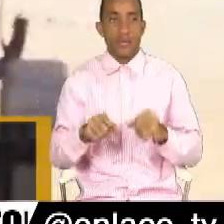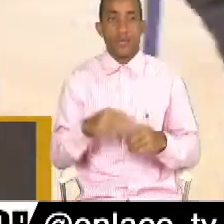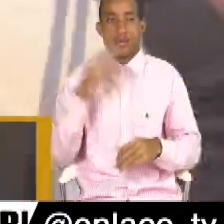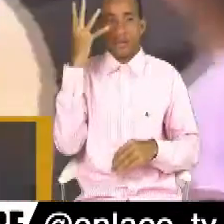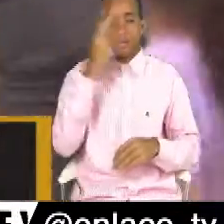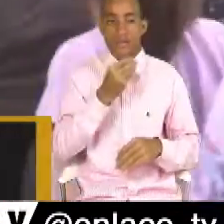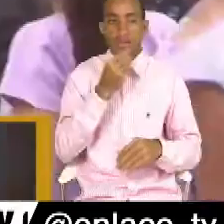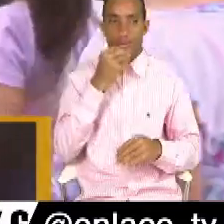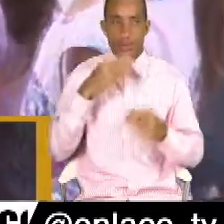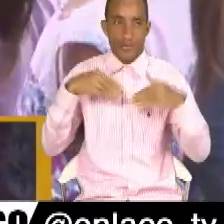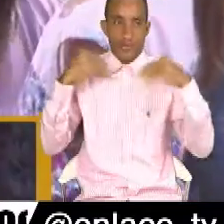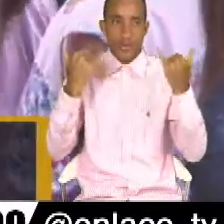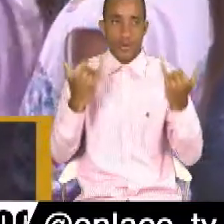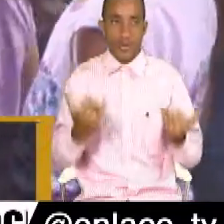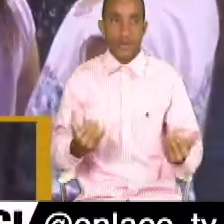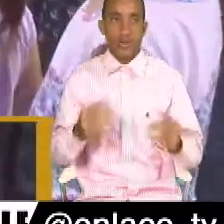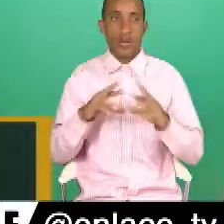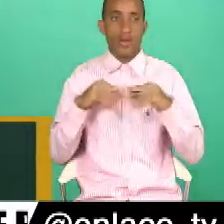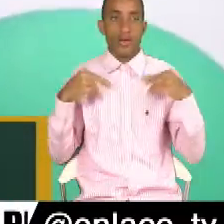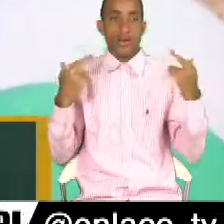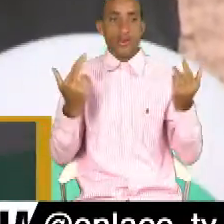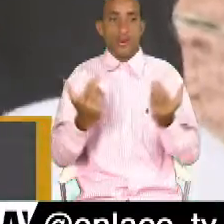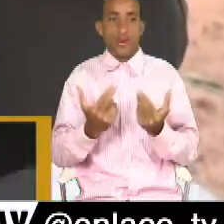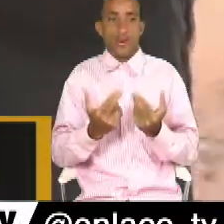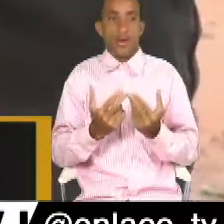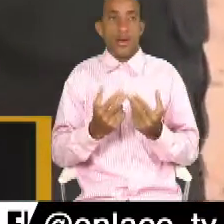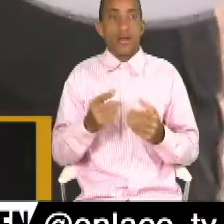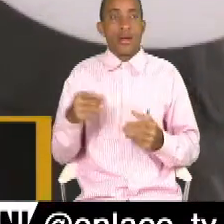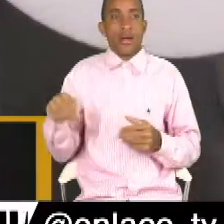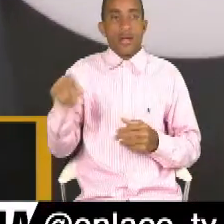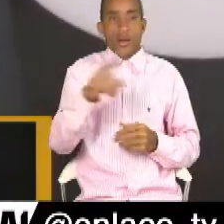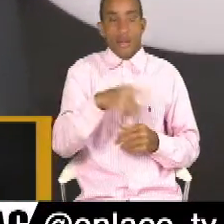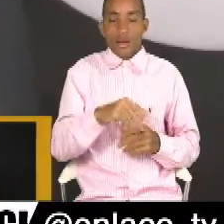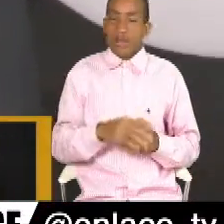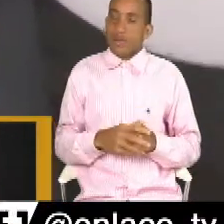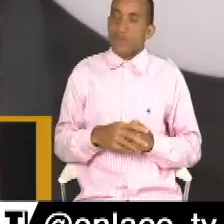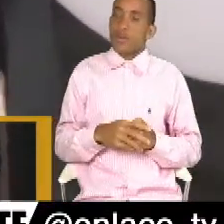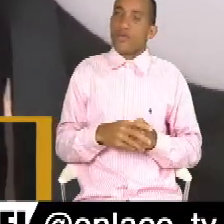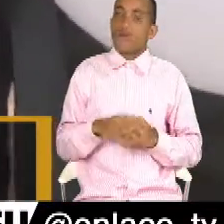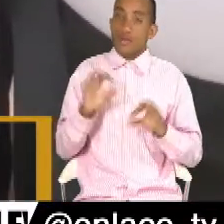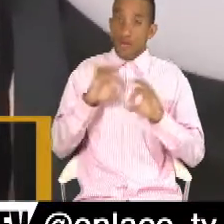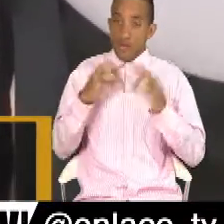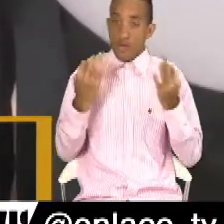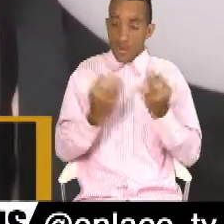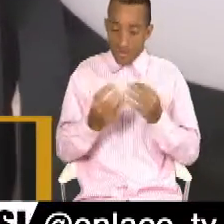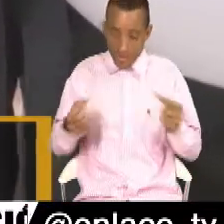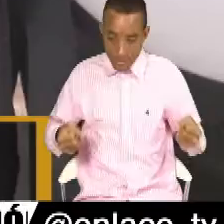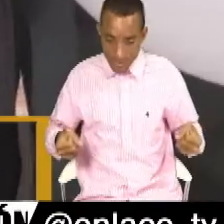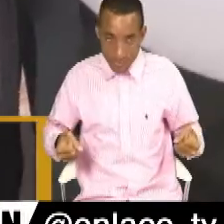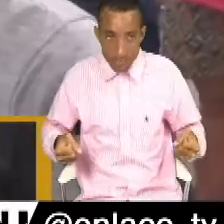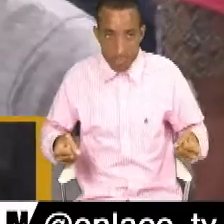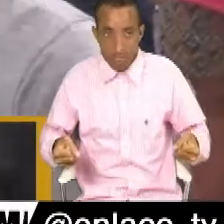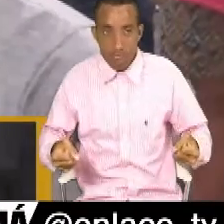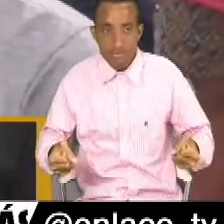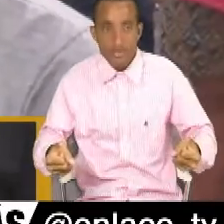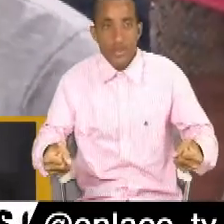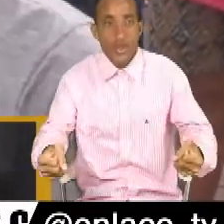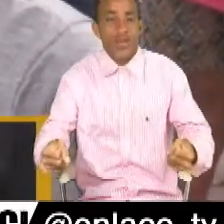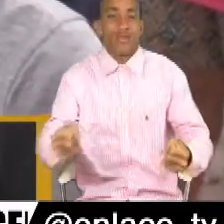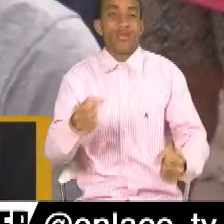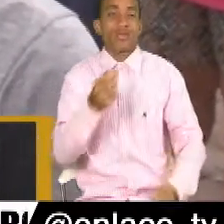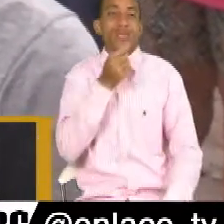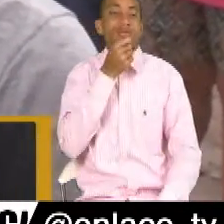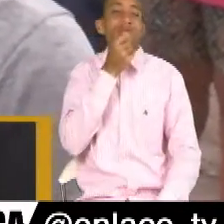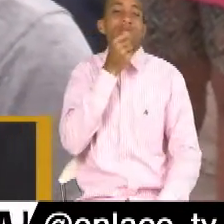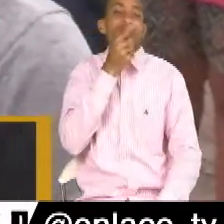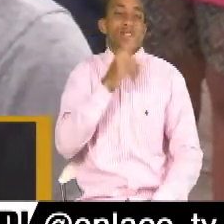sonrisa. Ahora para su familia transportar a este pequeño a sus citas médicas y compromisos personales será mucho más fácil. Pues mejor, porque igual